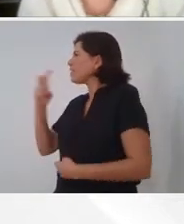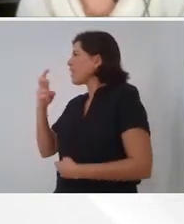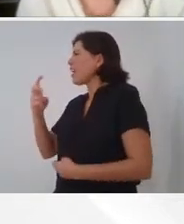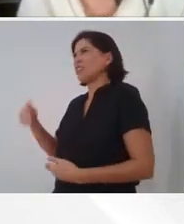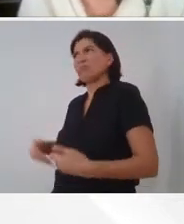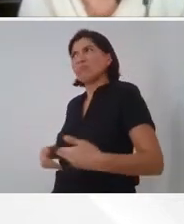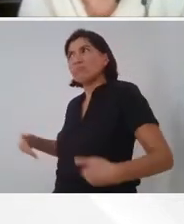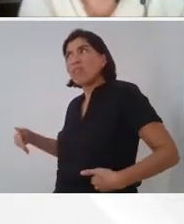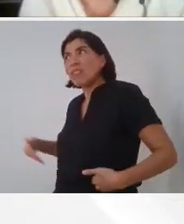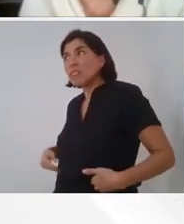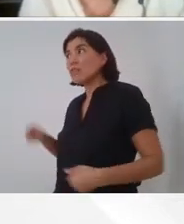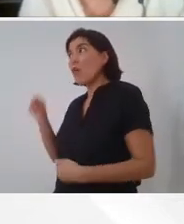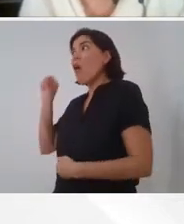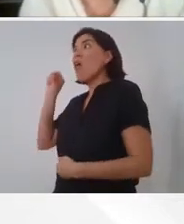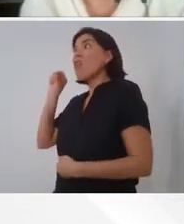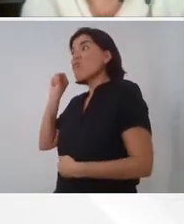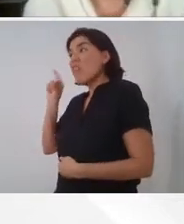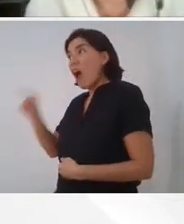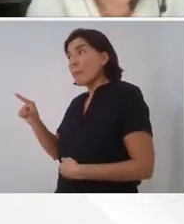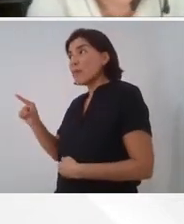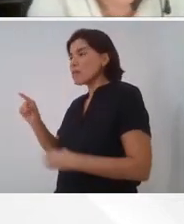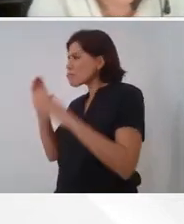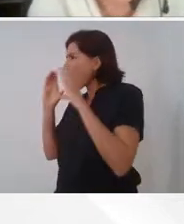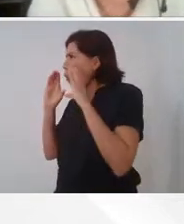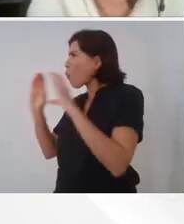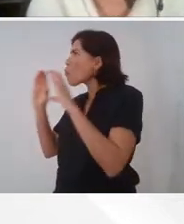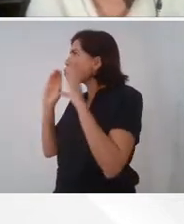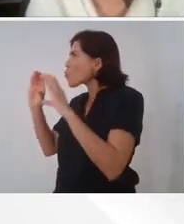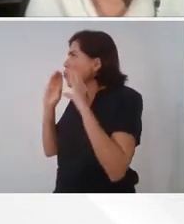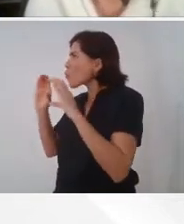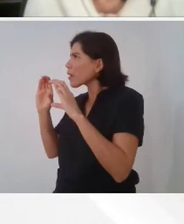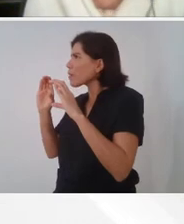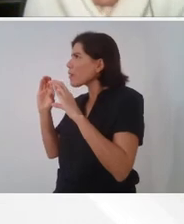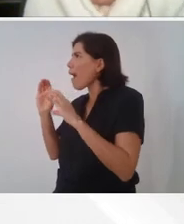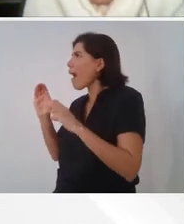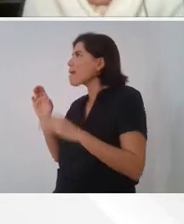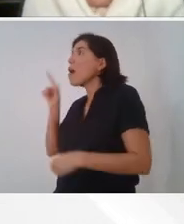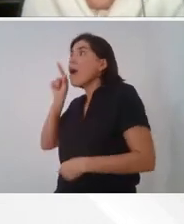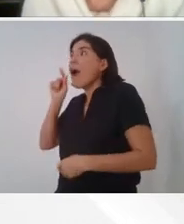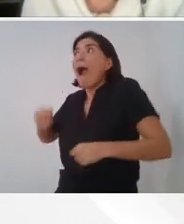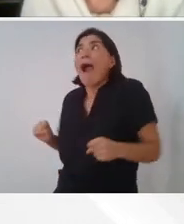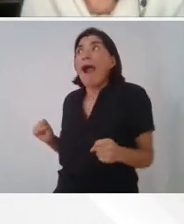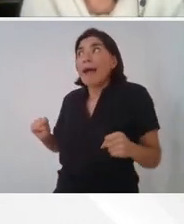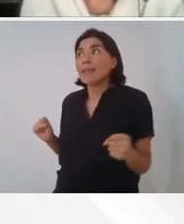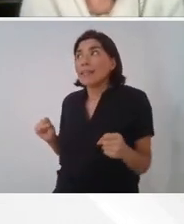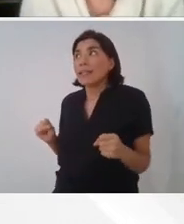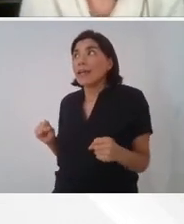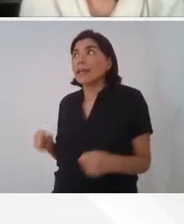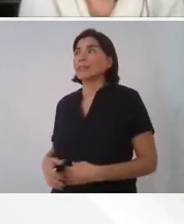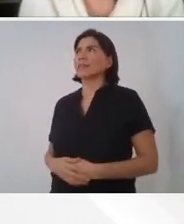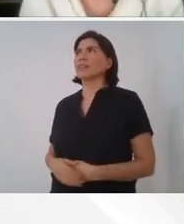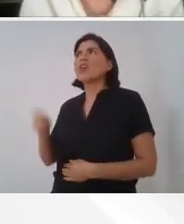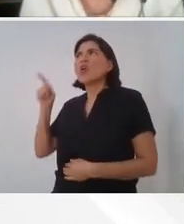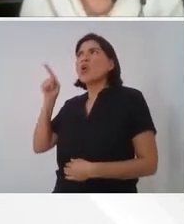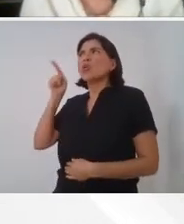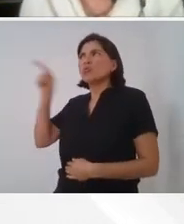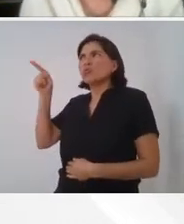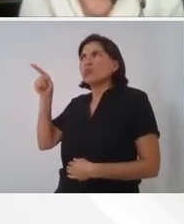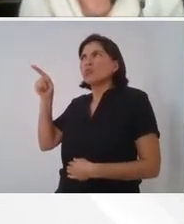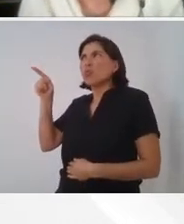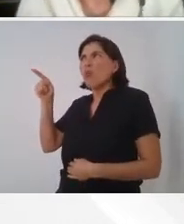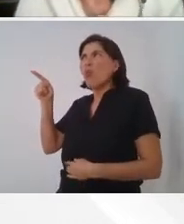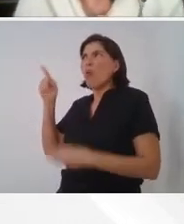su único interés». «¿Tú también buscas gallinas?». «No», dijo el principito, «yo solo busco